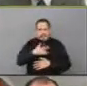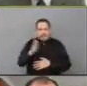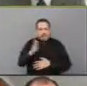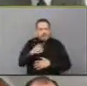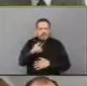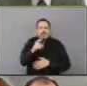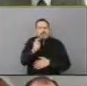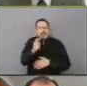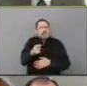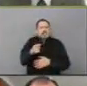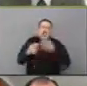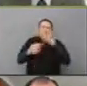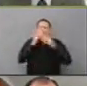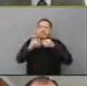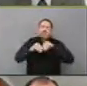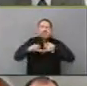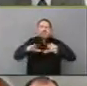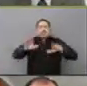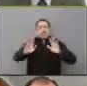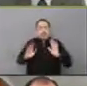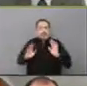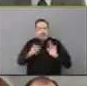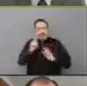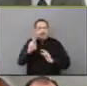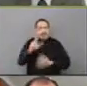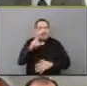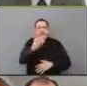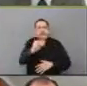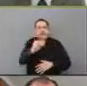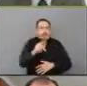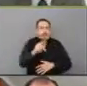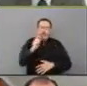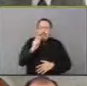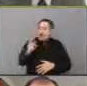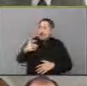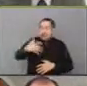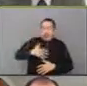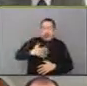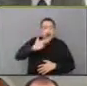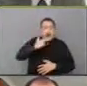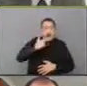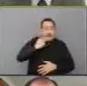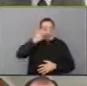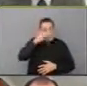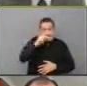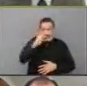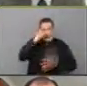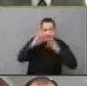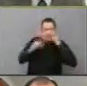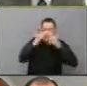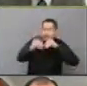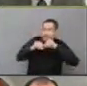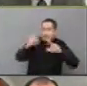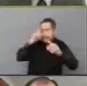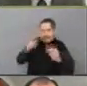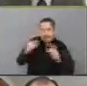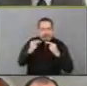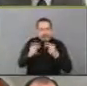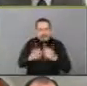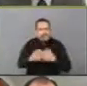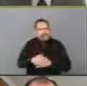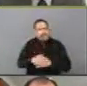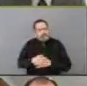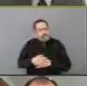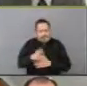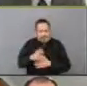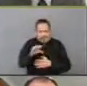un vehículo de transmisión, pero no una herramienta que por sus características nos permita arribar a una